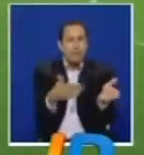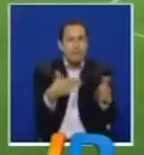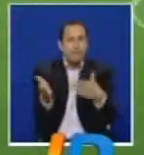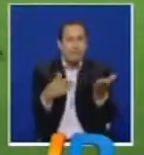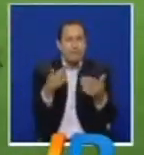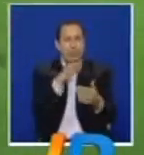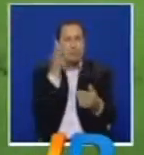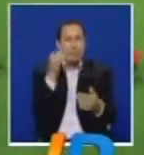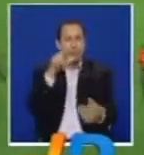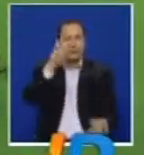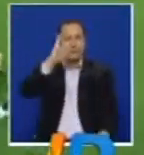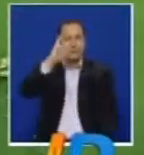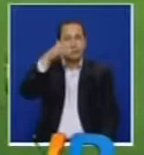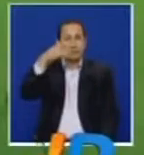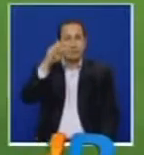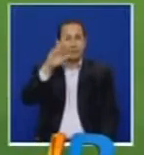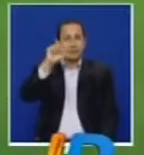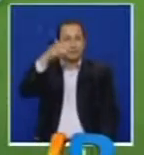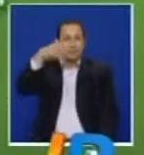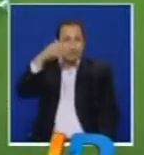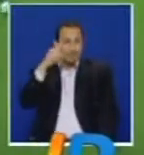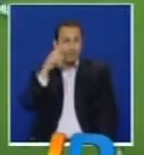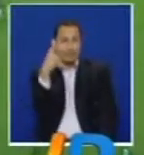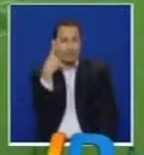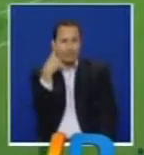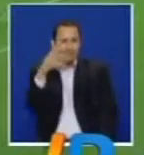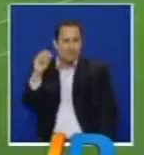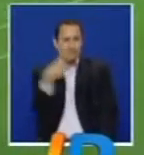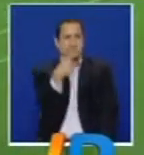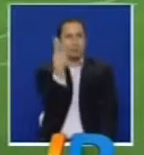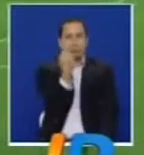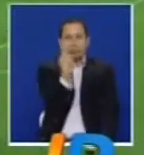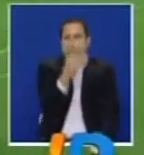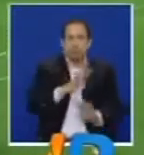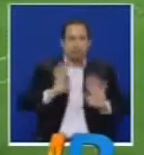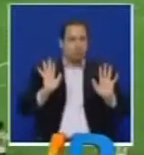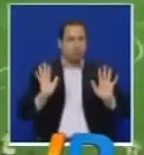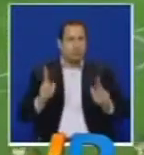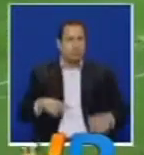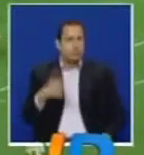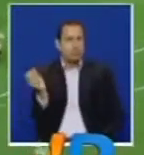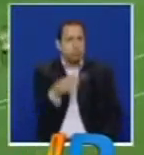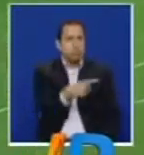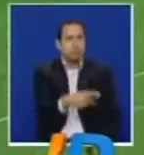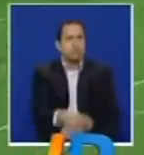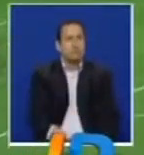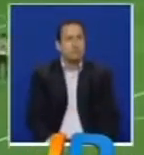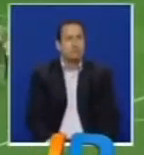Mojica, Carlos Lizarazo marcó el único gol del partido que le dio el triunfo al Deportivo Cali frente al Itagüí.